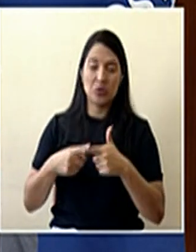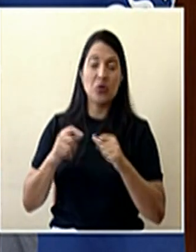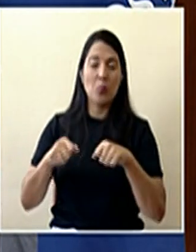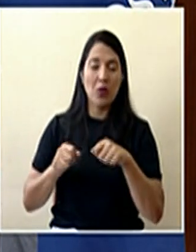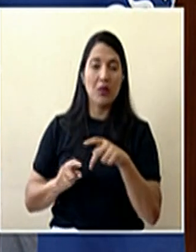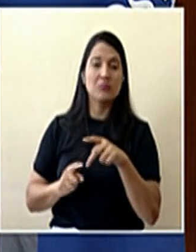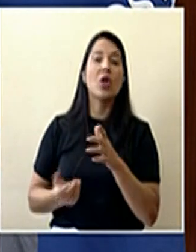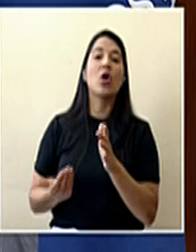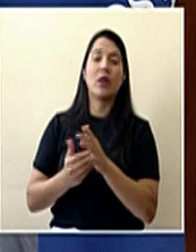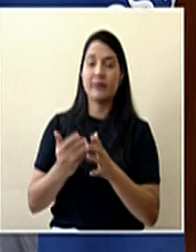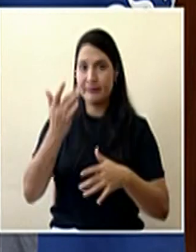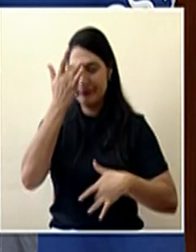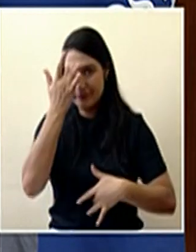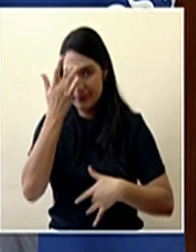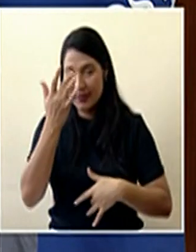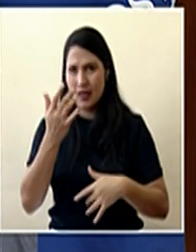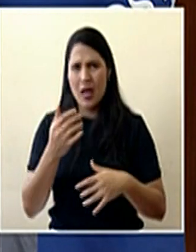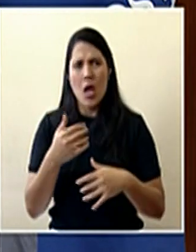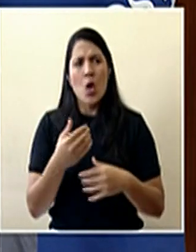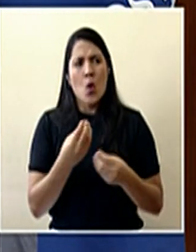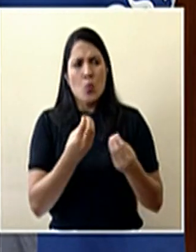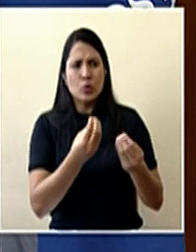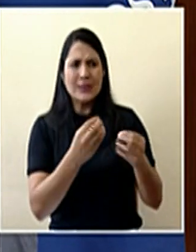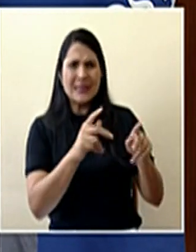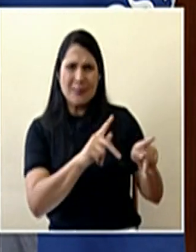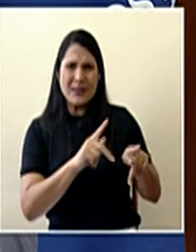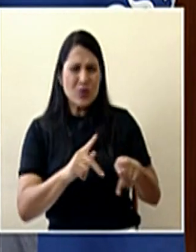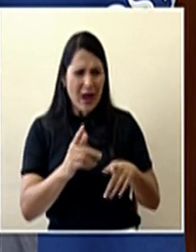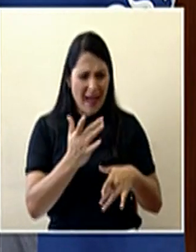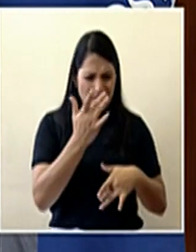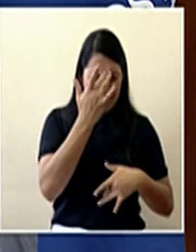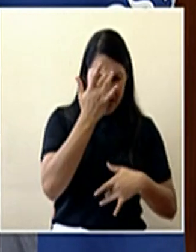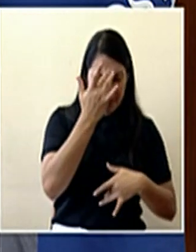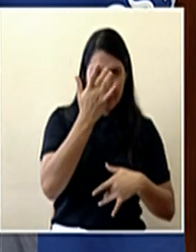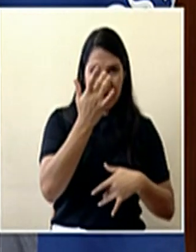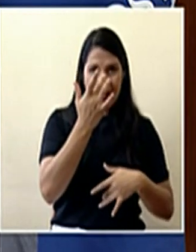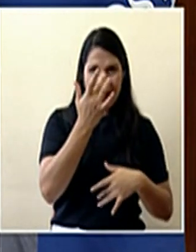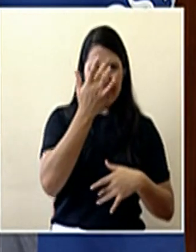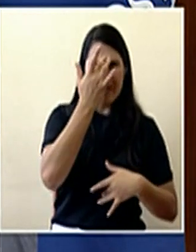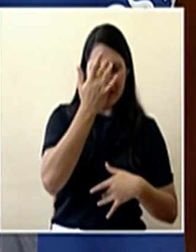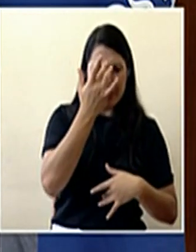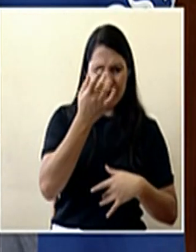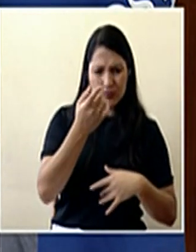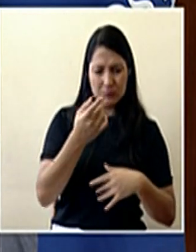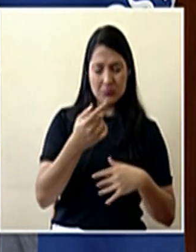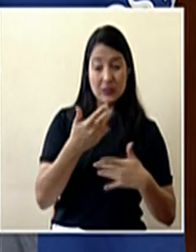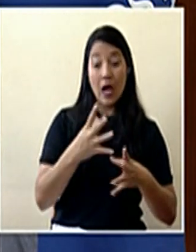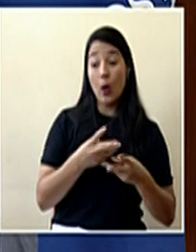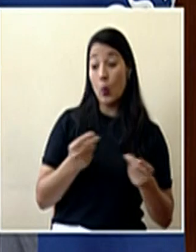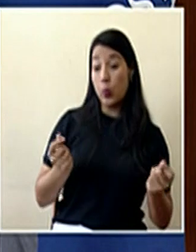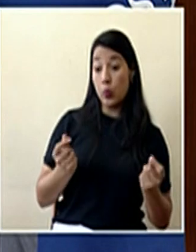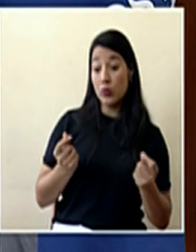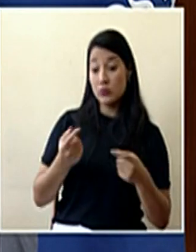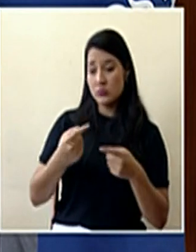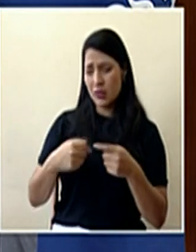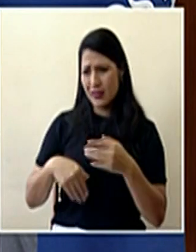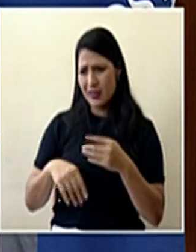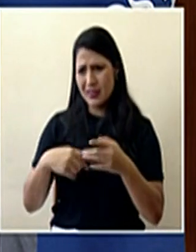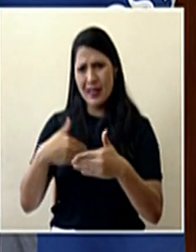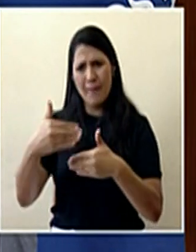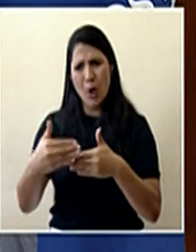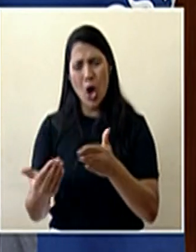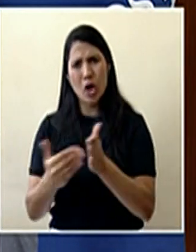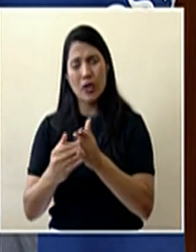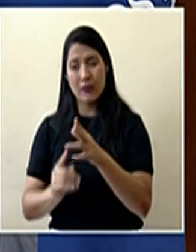se habían infectado en poquitos días es que el examen que se hizo de laboratorio dio un resultado que no era el